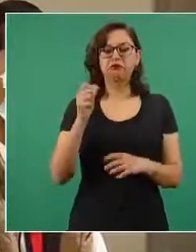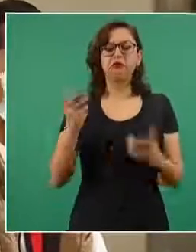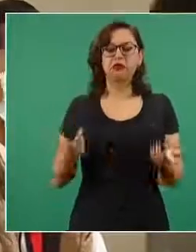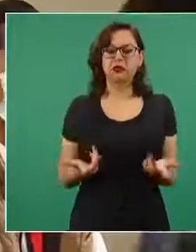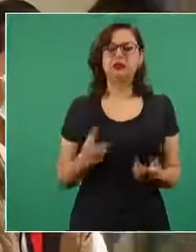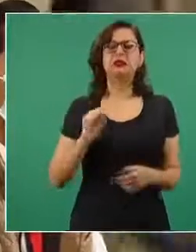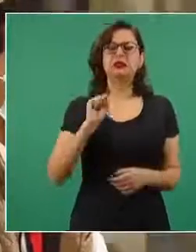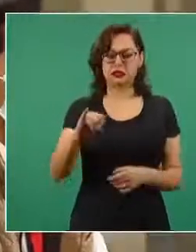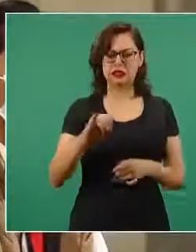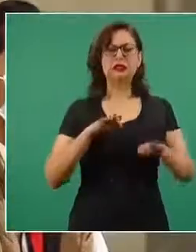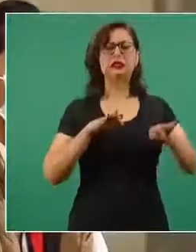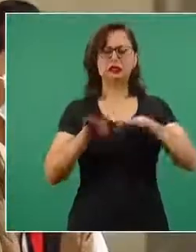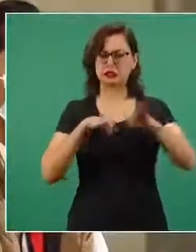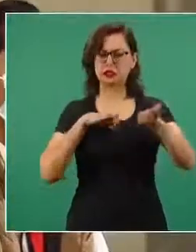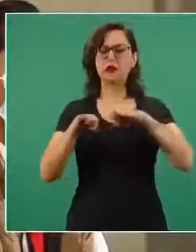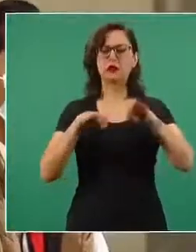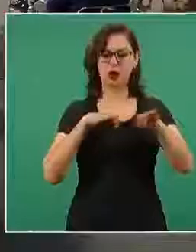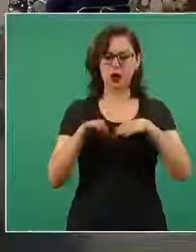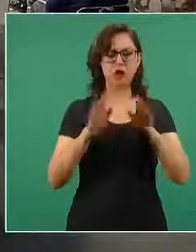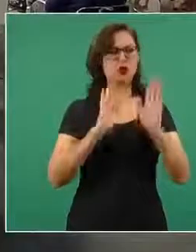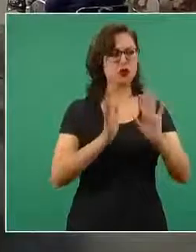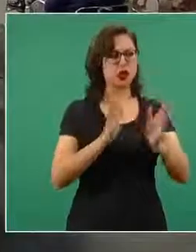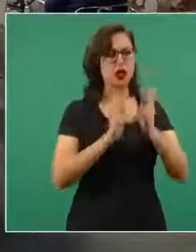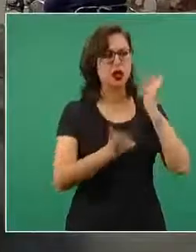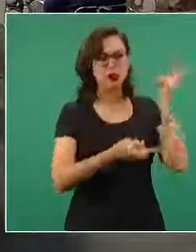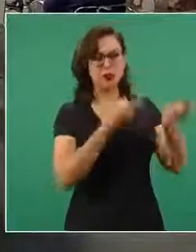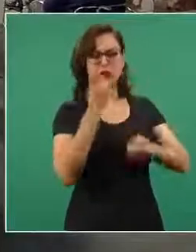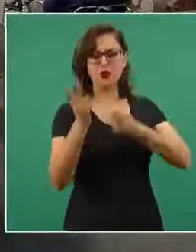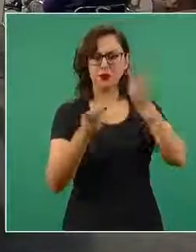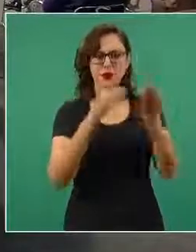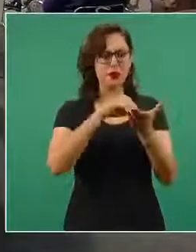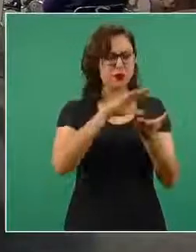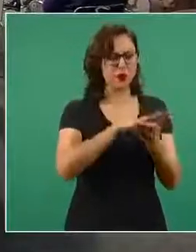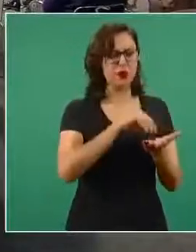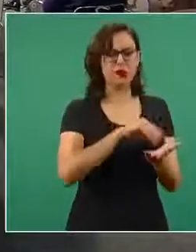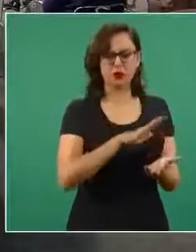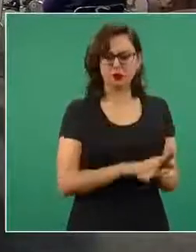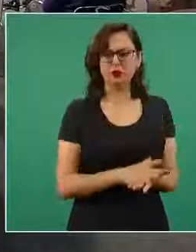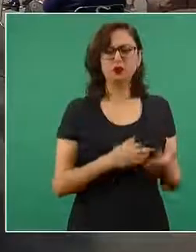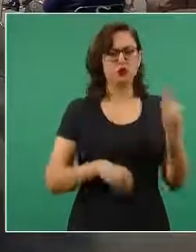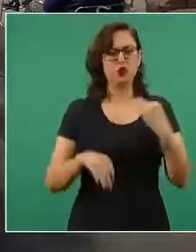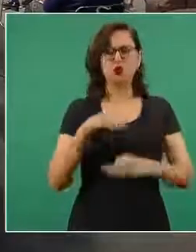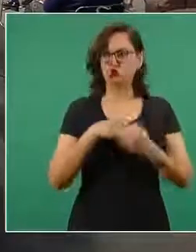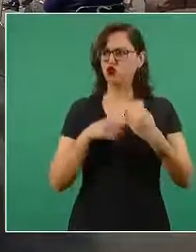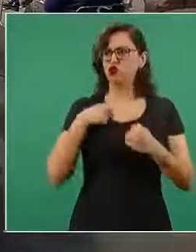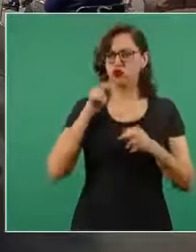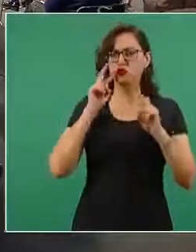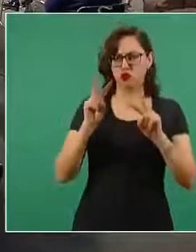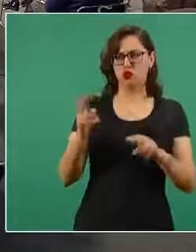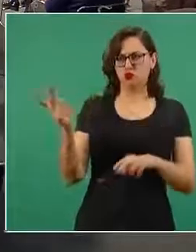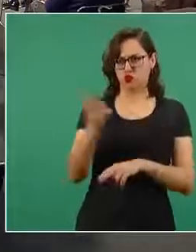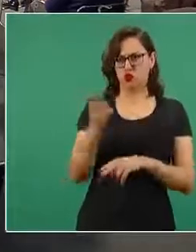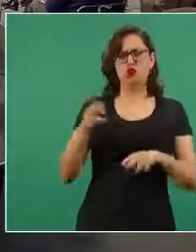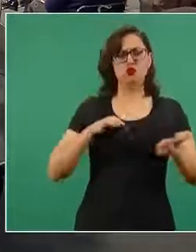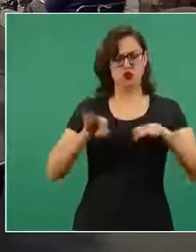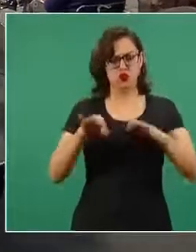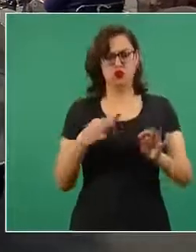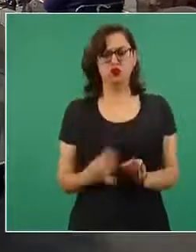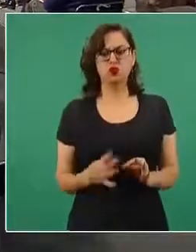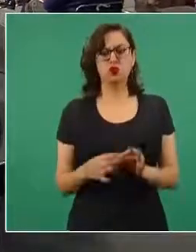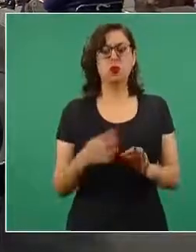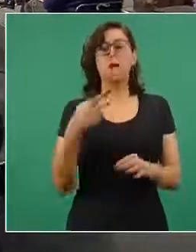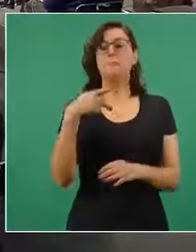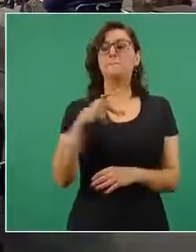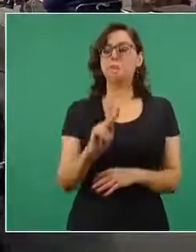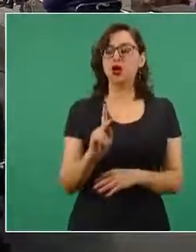las empresas. Van muy bien. Preguntarle qué avance tiene y cuándo podrían estar por acá.